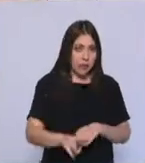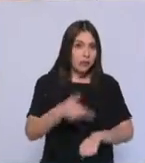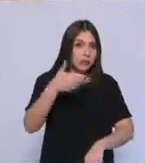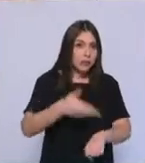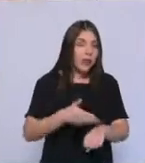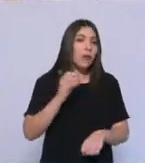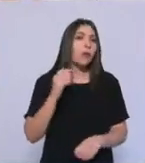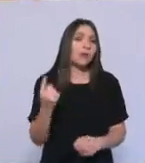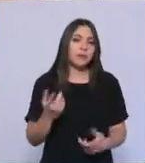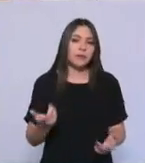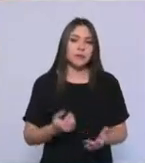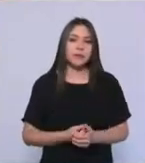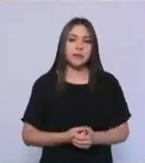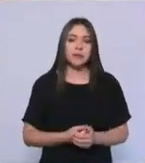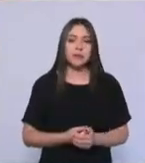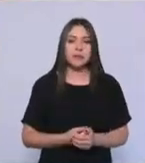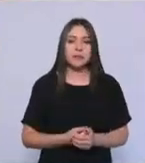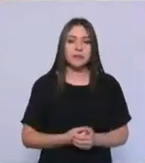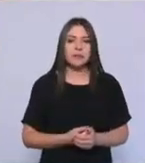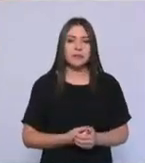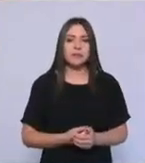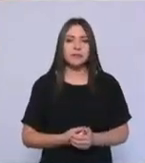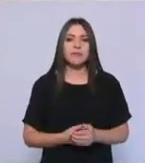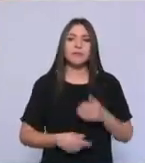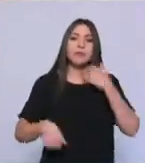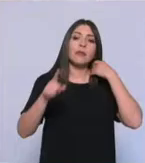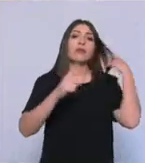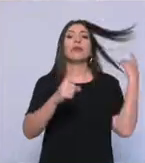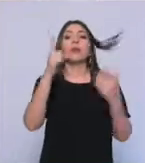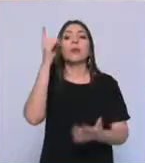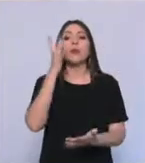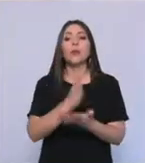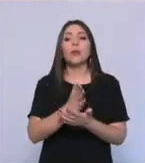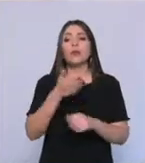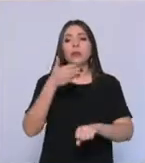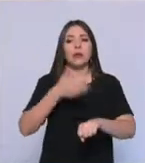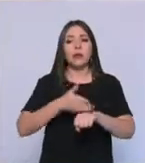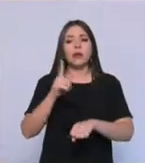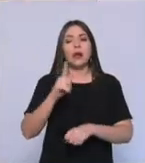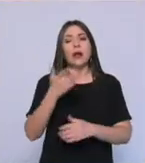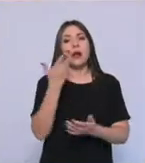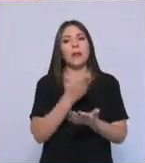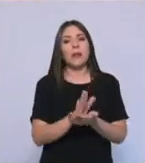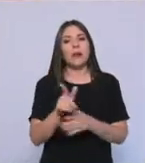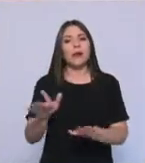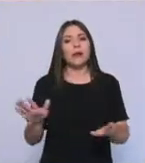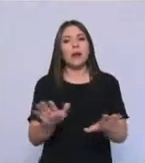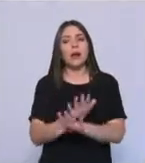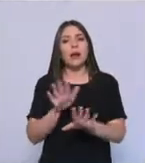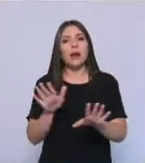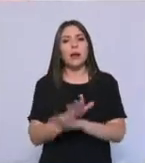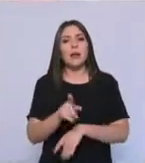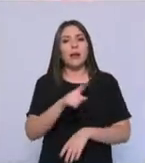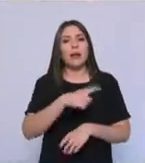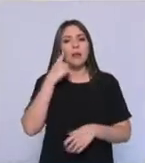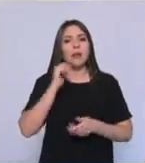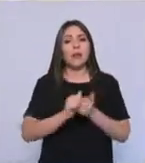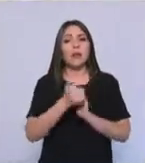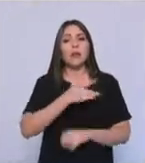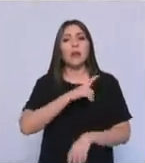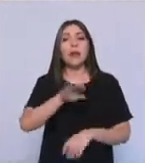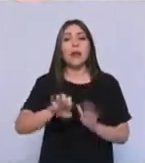es nada más sancionar, sino que cambiemos el sentir, ¿no? Y que convivamos, como tú bien lo dices, todos. Y quien no lo hace, pues que tenga una